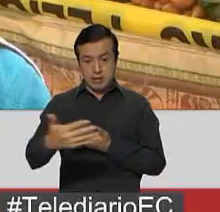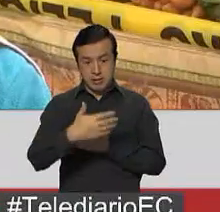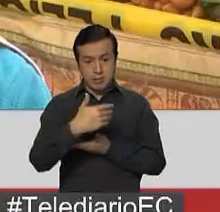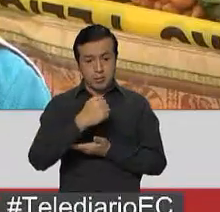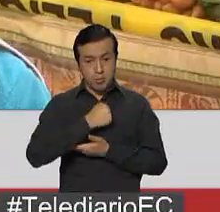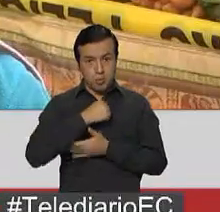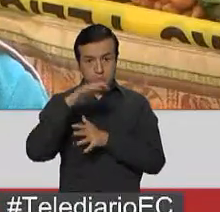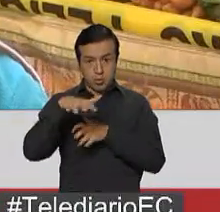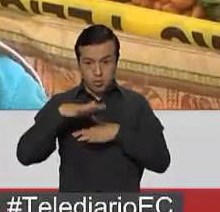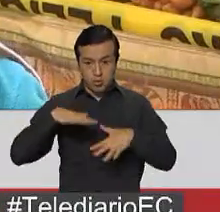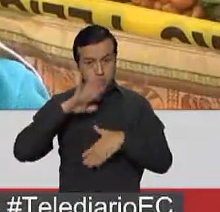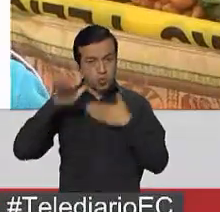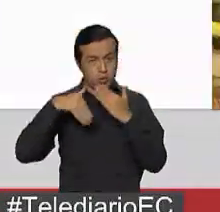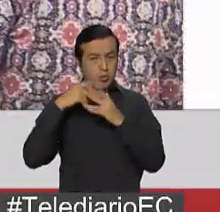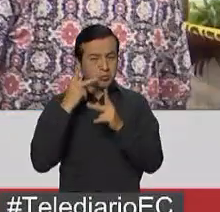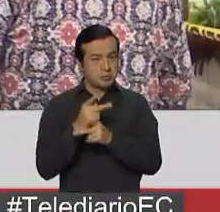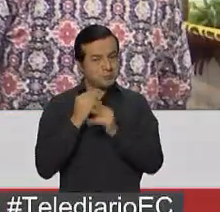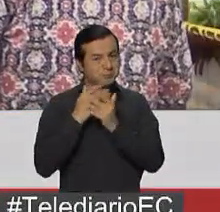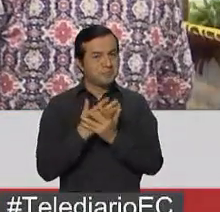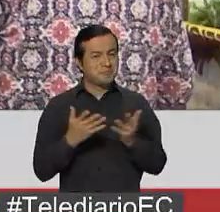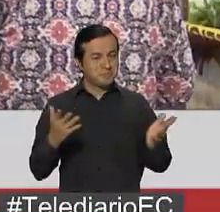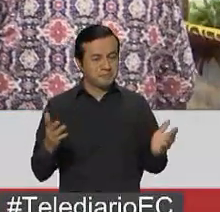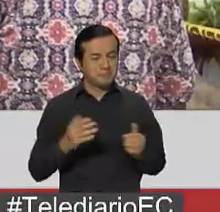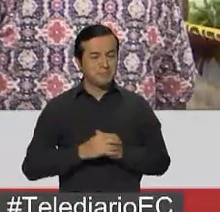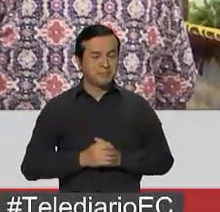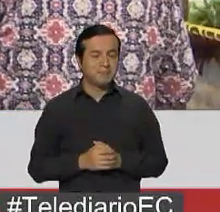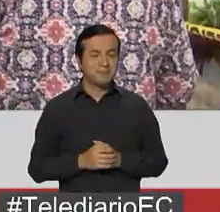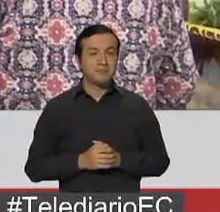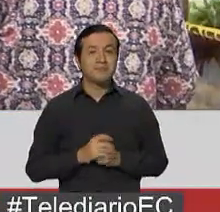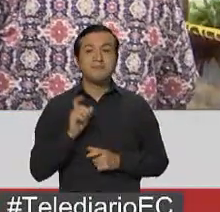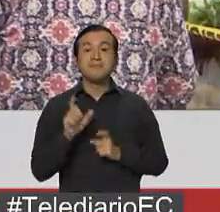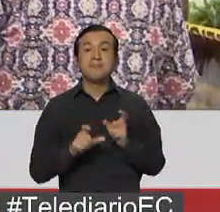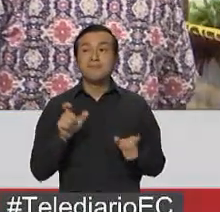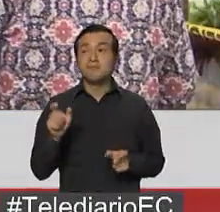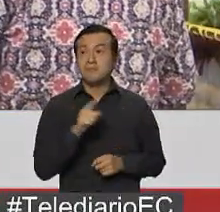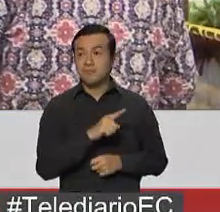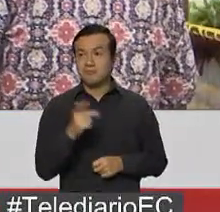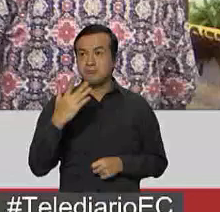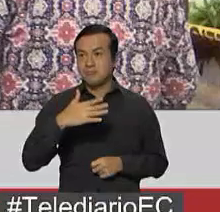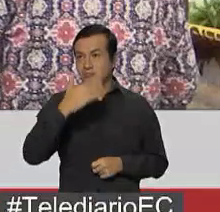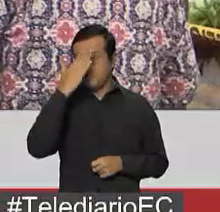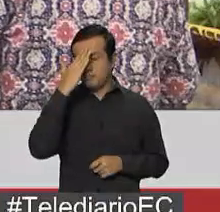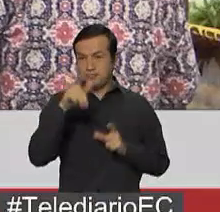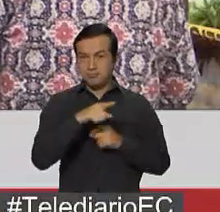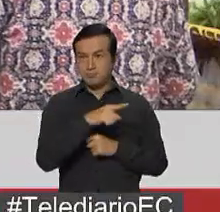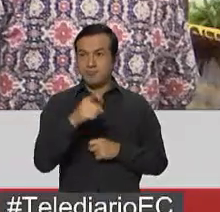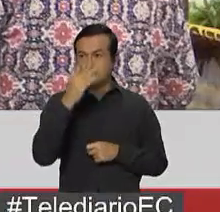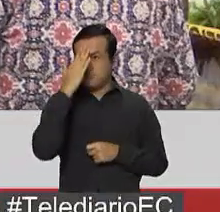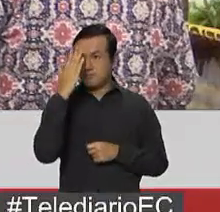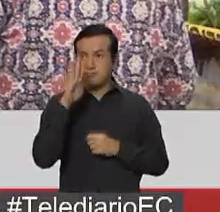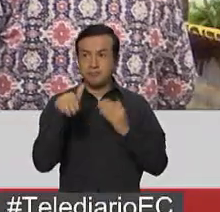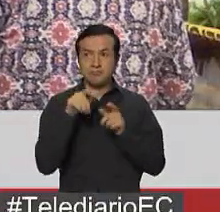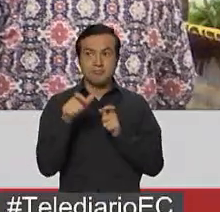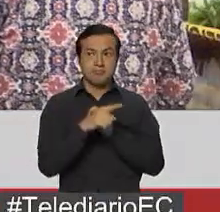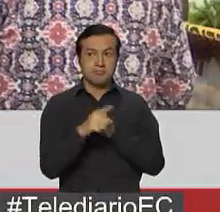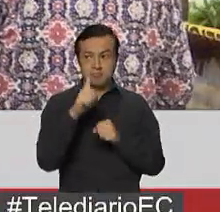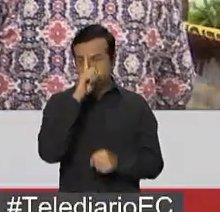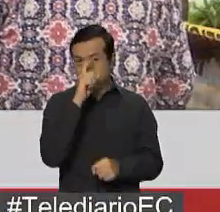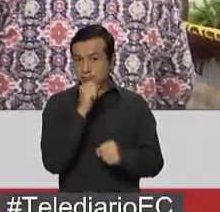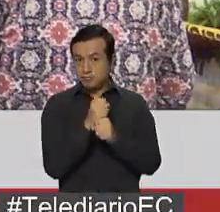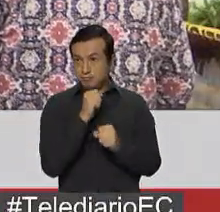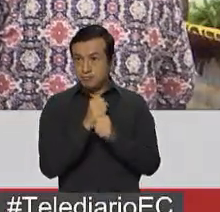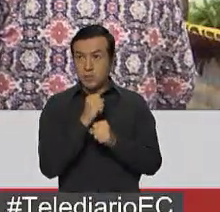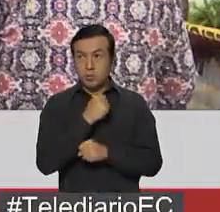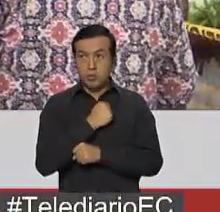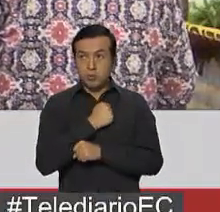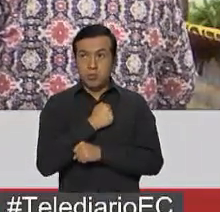ha implementado todo ahí es decir que la gente que ya conoce que les conoce que hacen agricultura orgánica inclusiva están yendo a